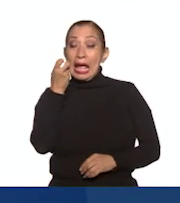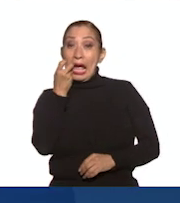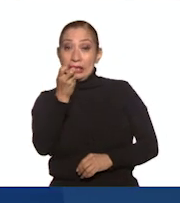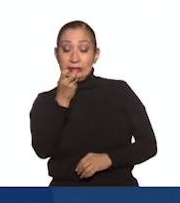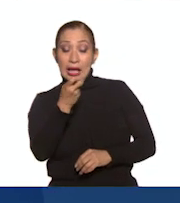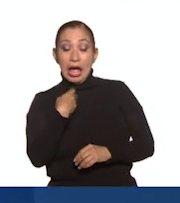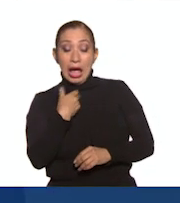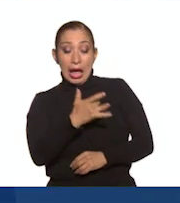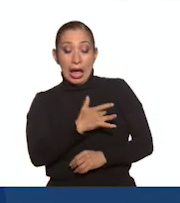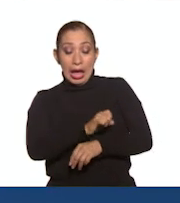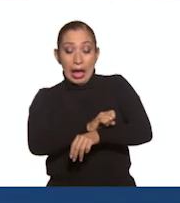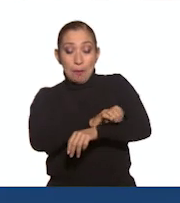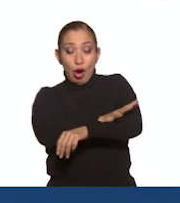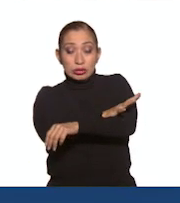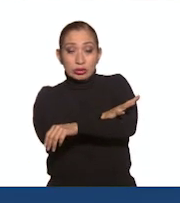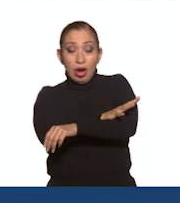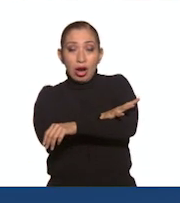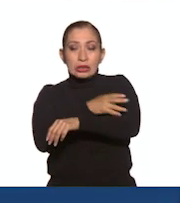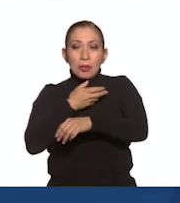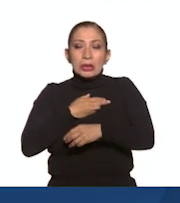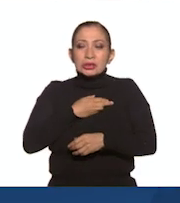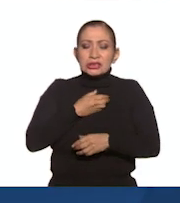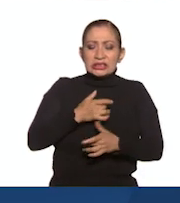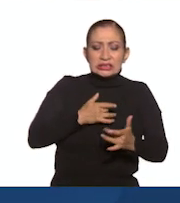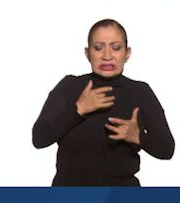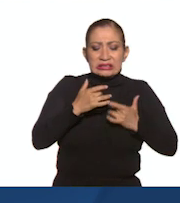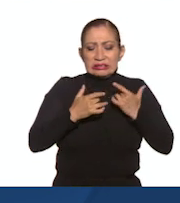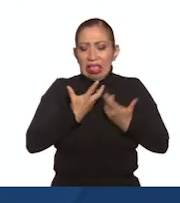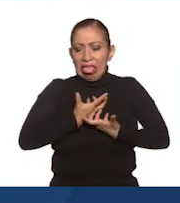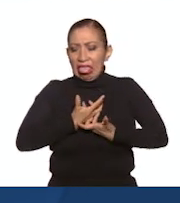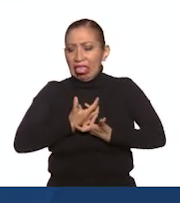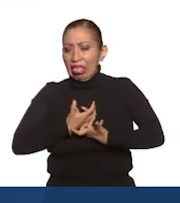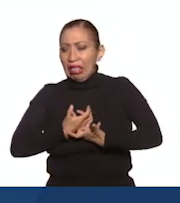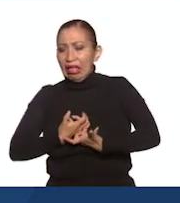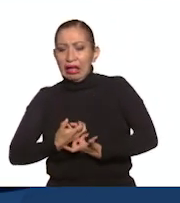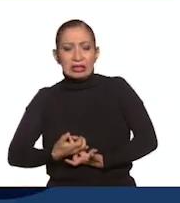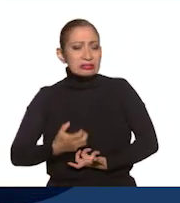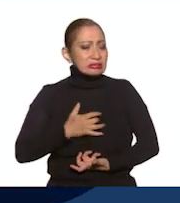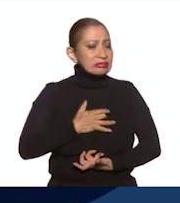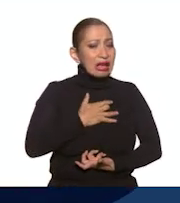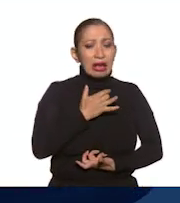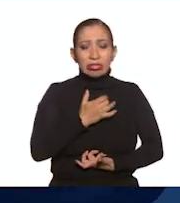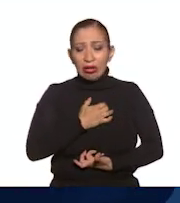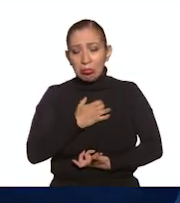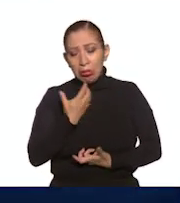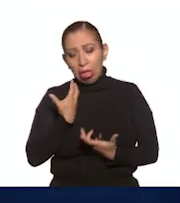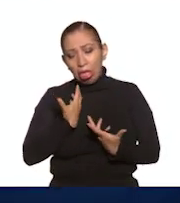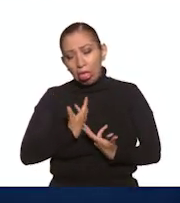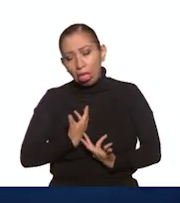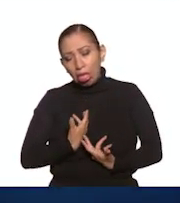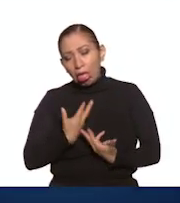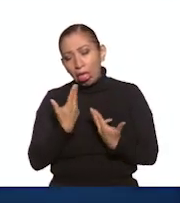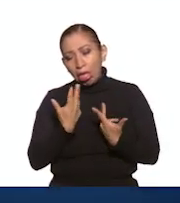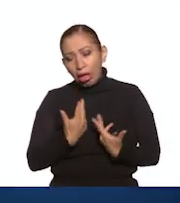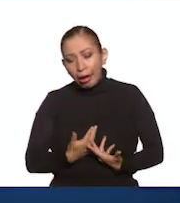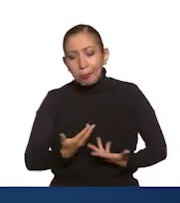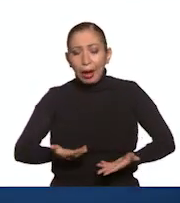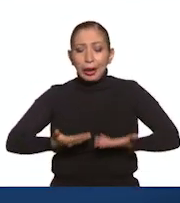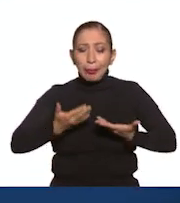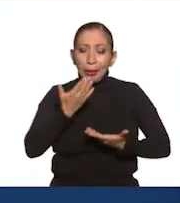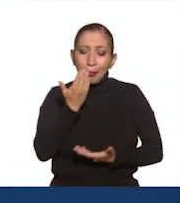Es una emoción aflictiva que nos hace sentir decaídos, desanimados